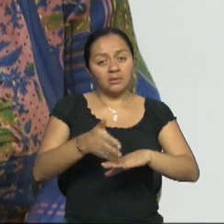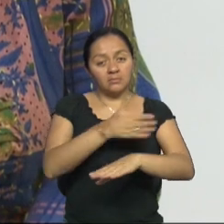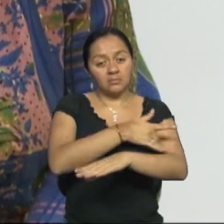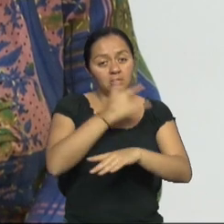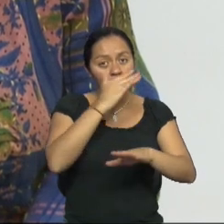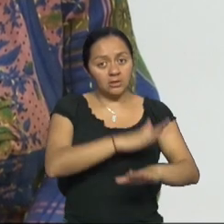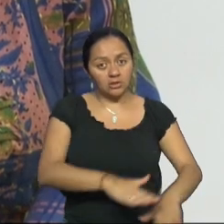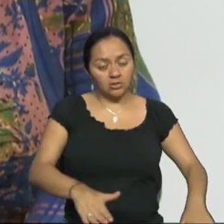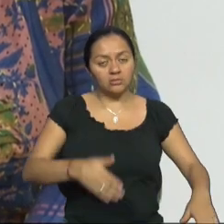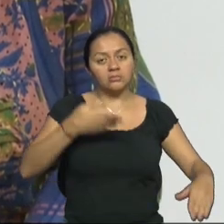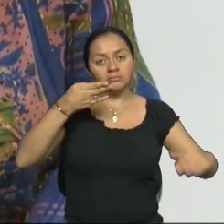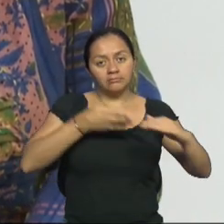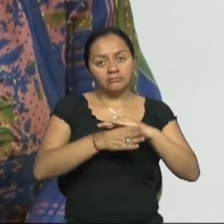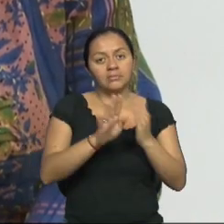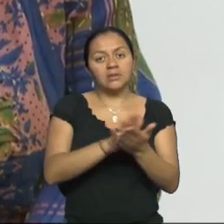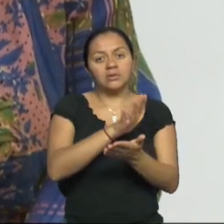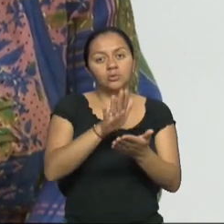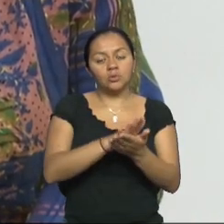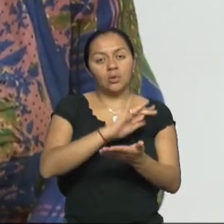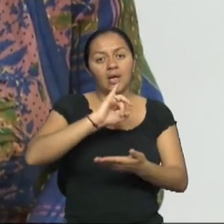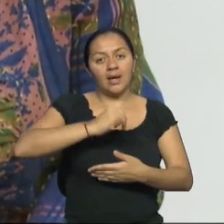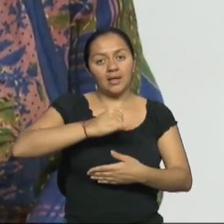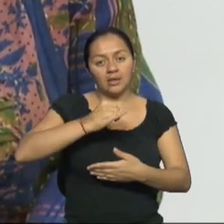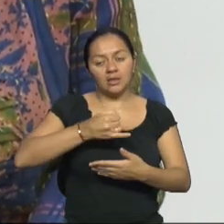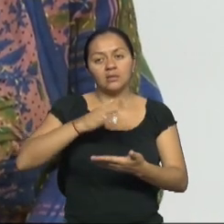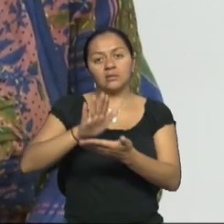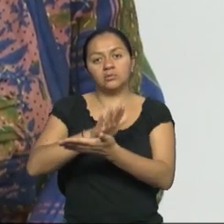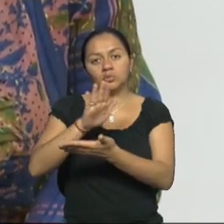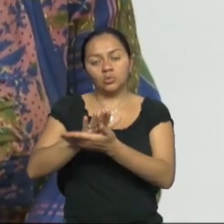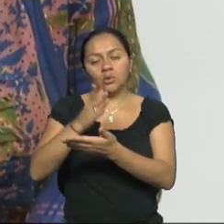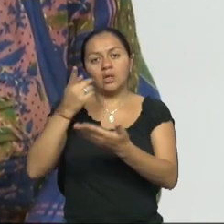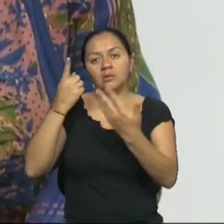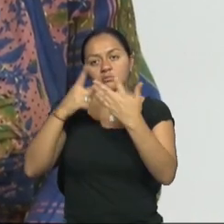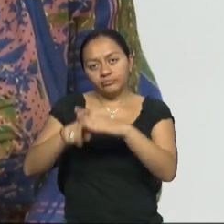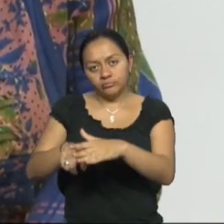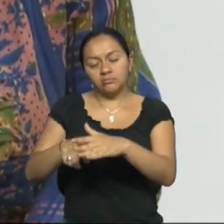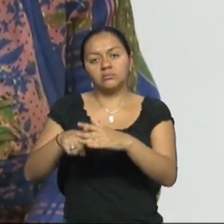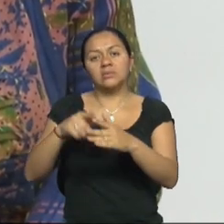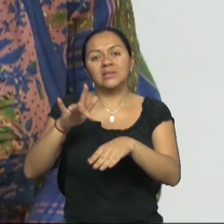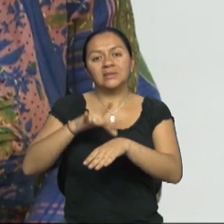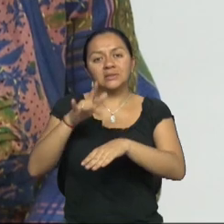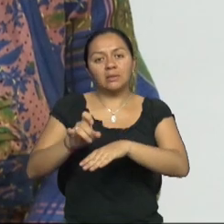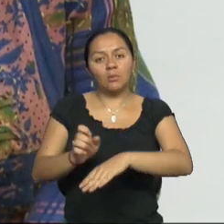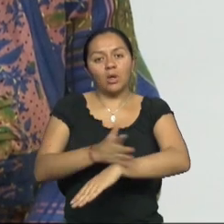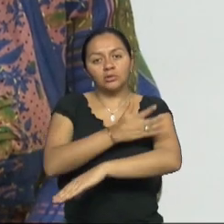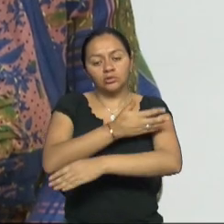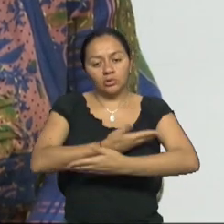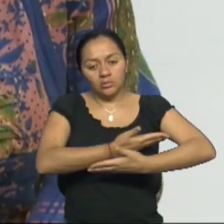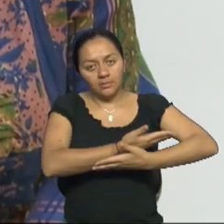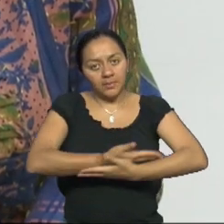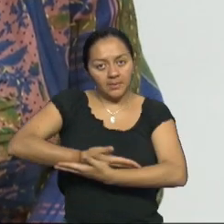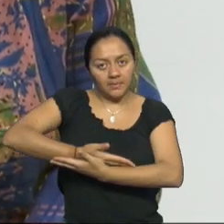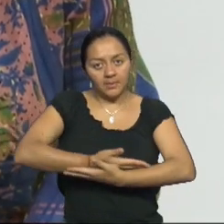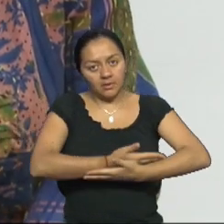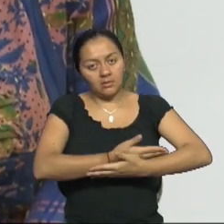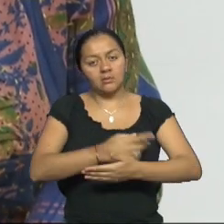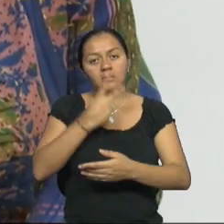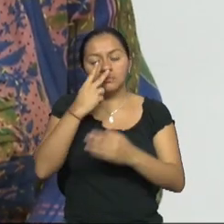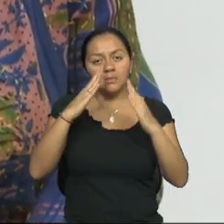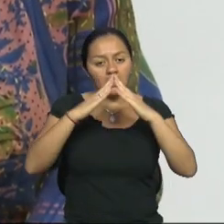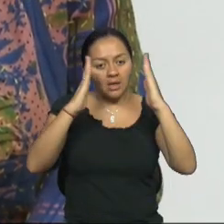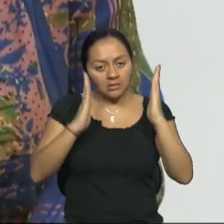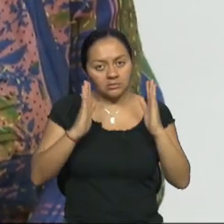a sistemas de preescolares, que se hagan estimulaciones tempranas a nivel de